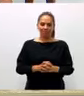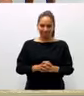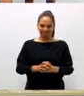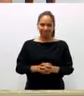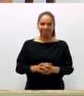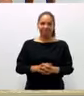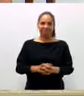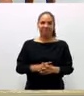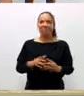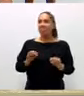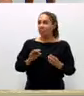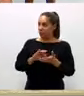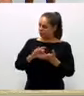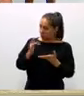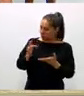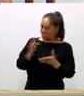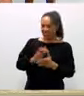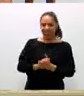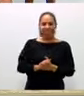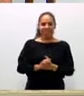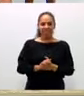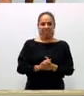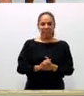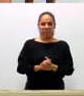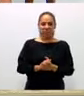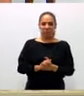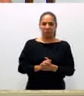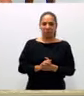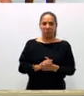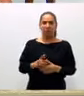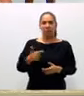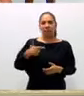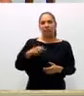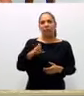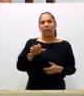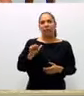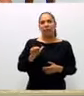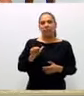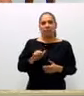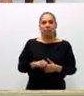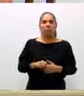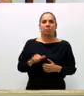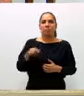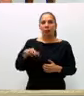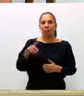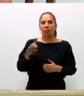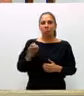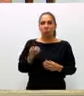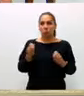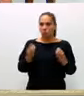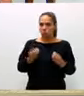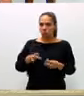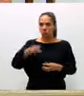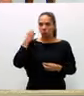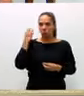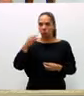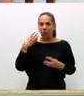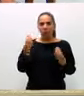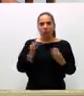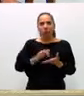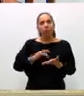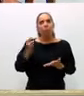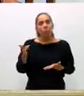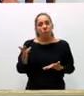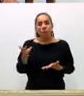Gracias, maestra. Nos comentan por acá, Geli Amador, excelente ponencia, muchas gracias, y tenemos que aprender